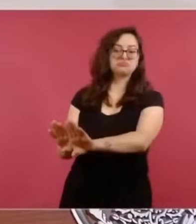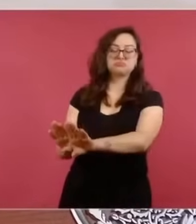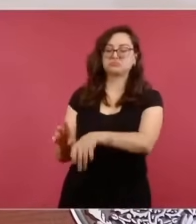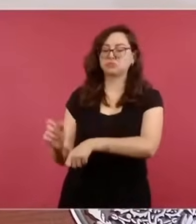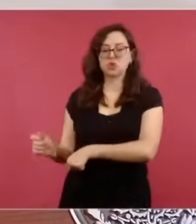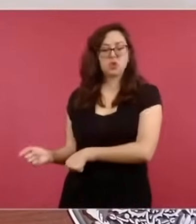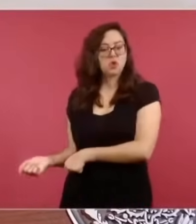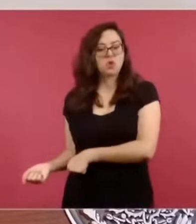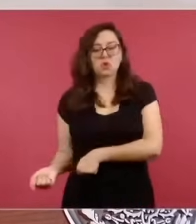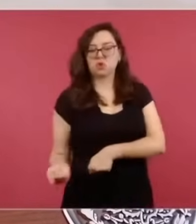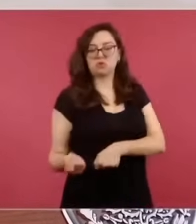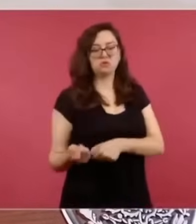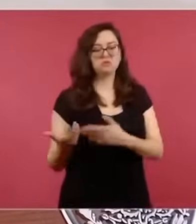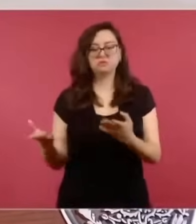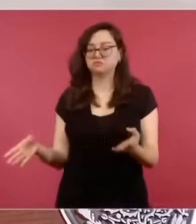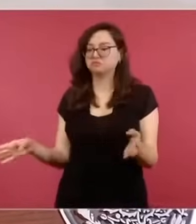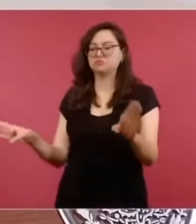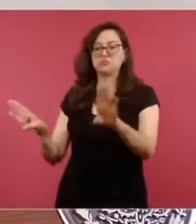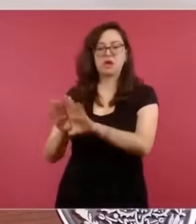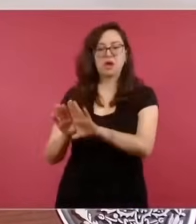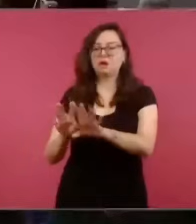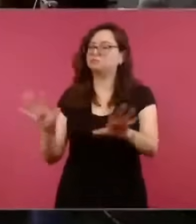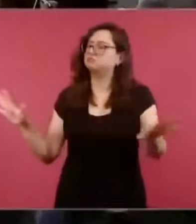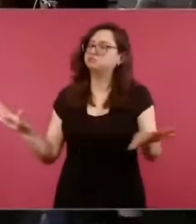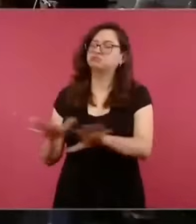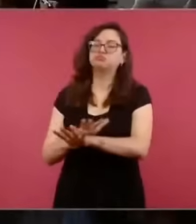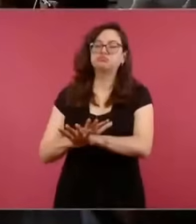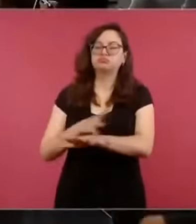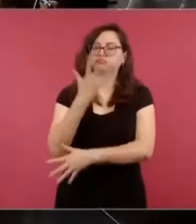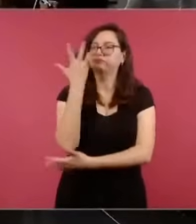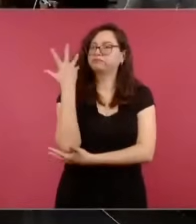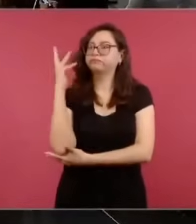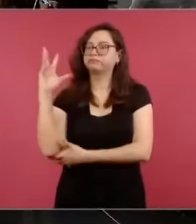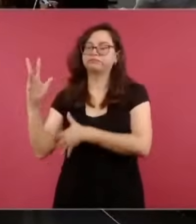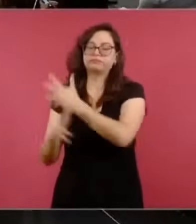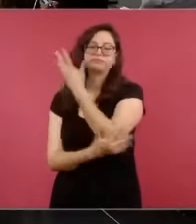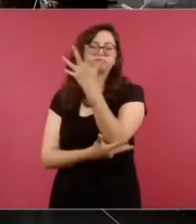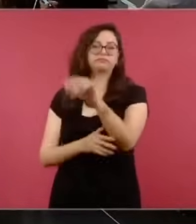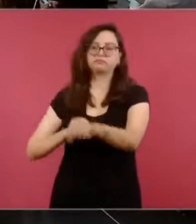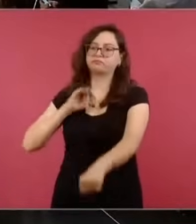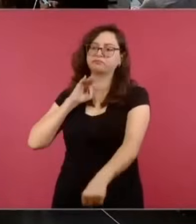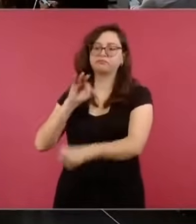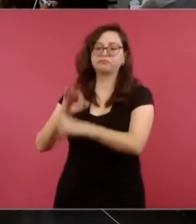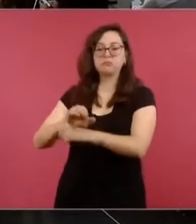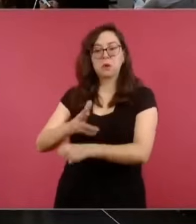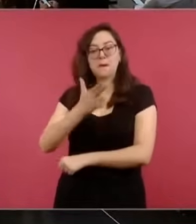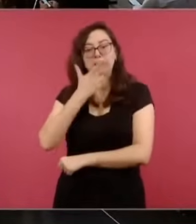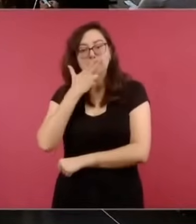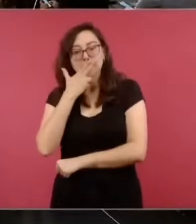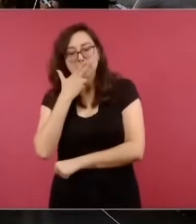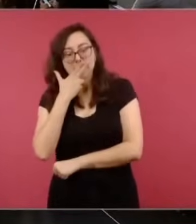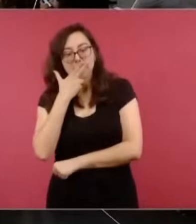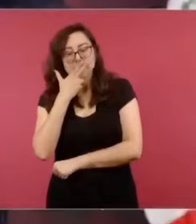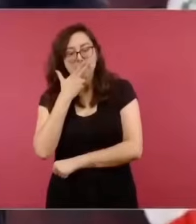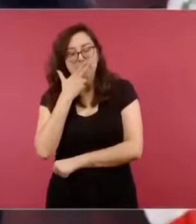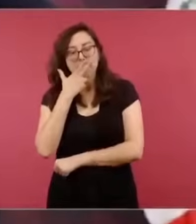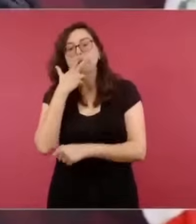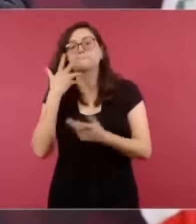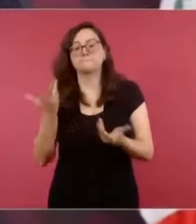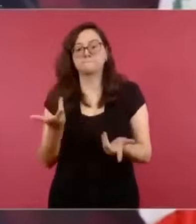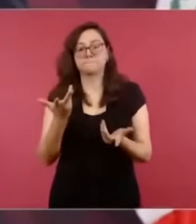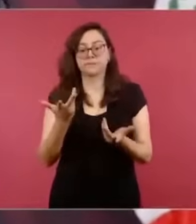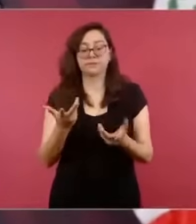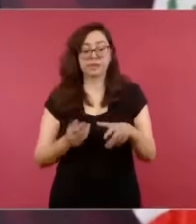el campo de golf porque ya va a ser reserva, que además va a permitir unir 2